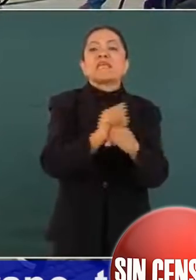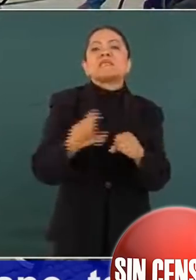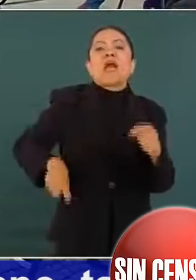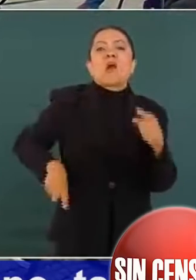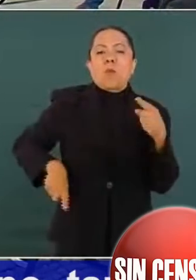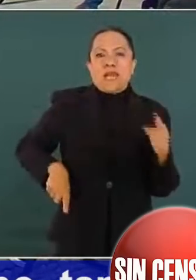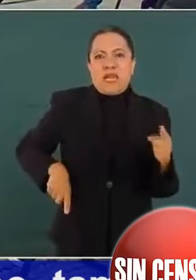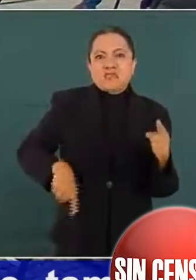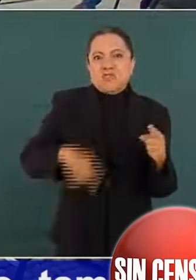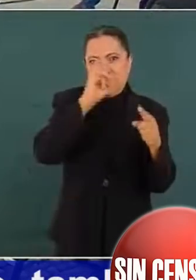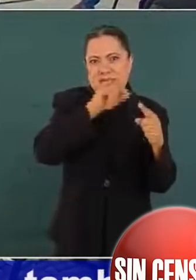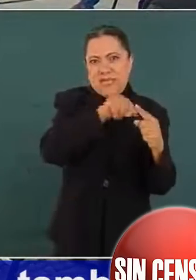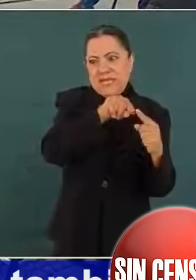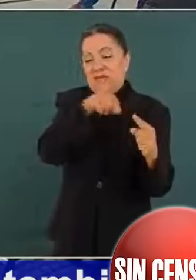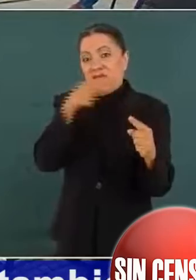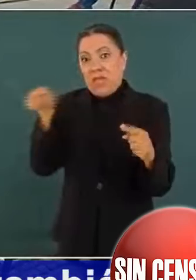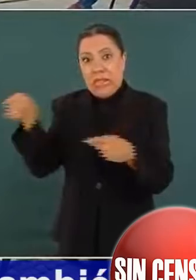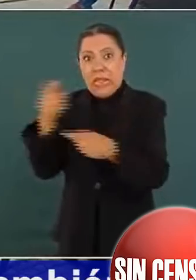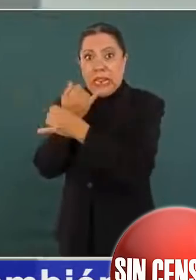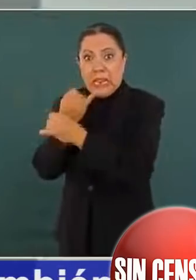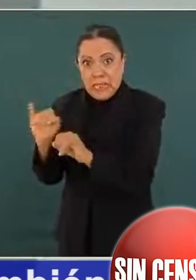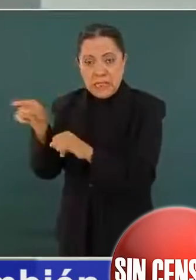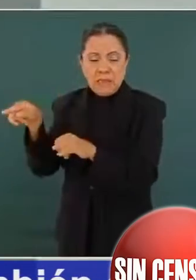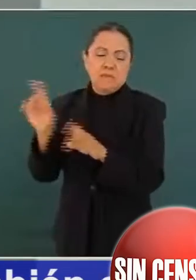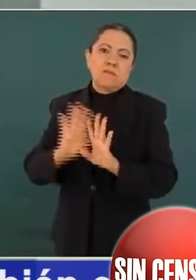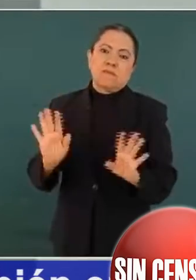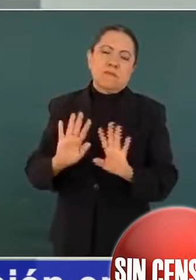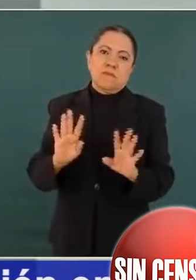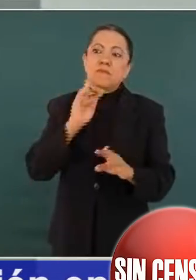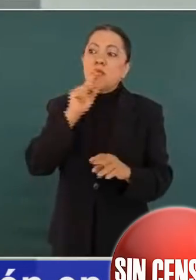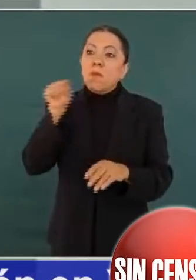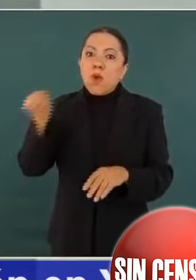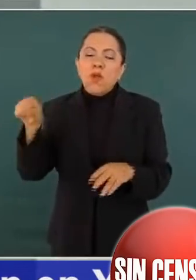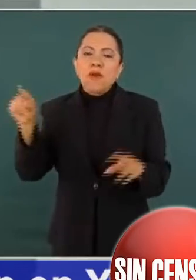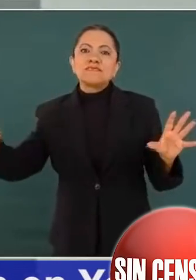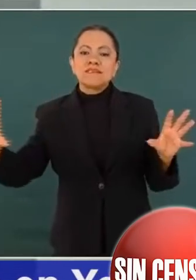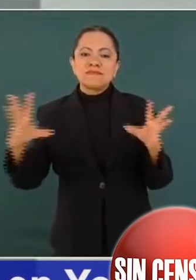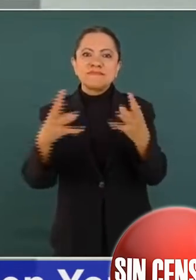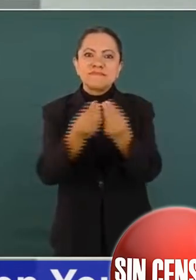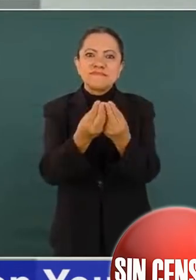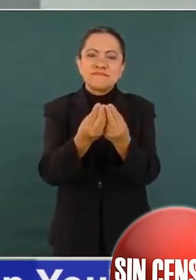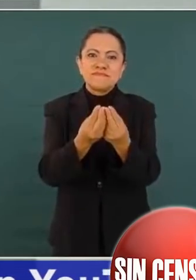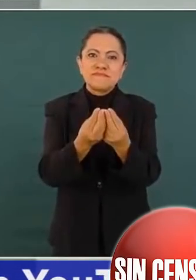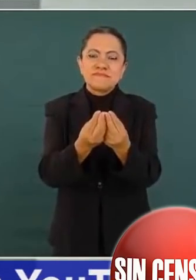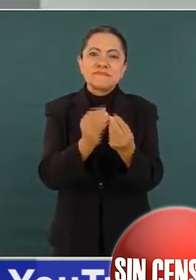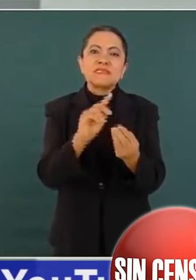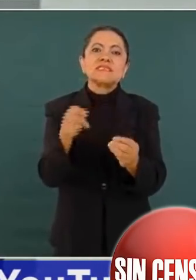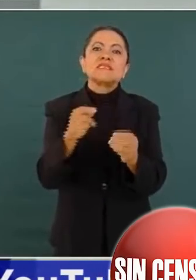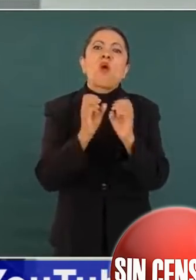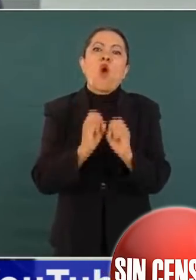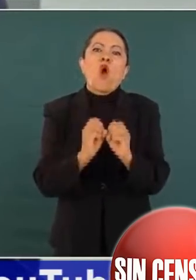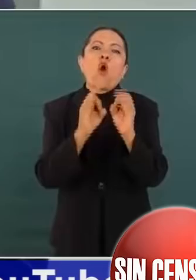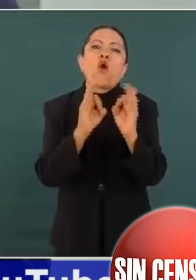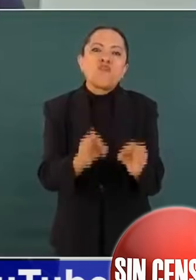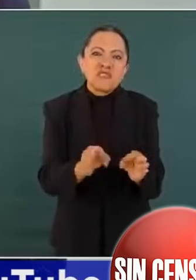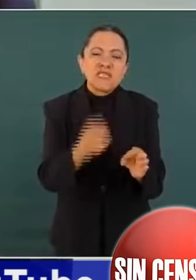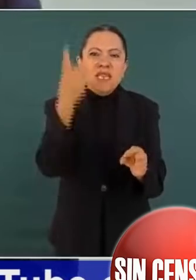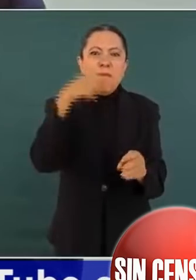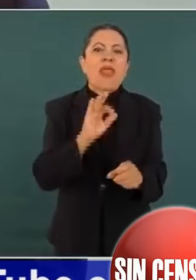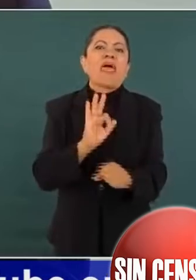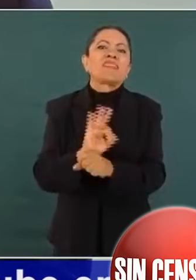formara parte de la Oficina de Defensa de Derechos